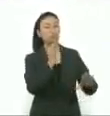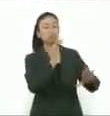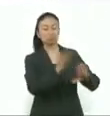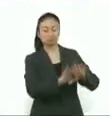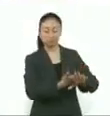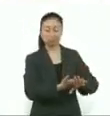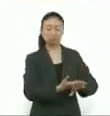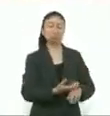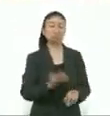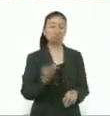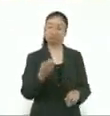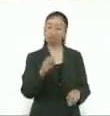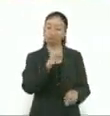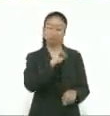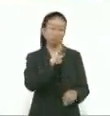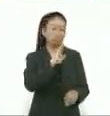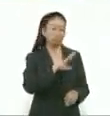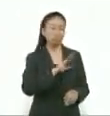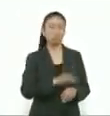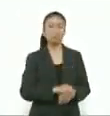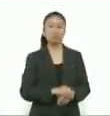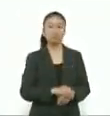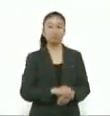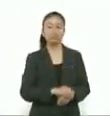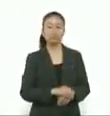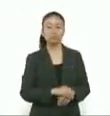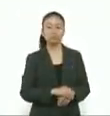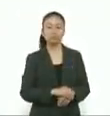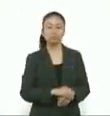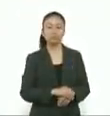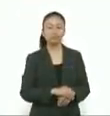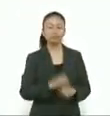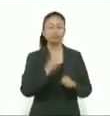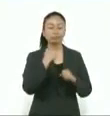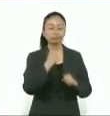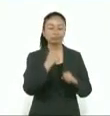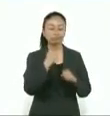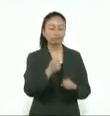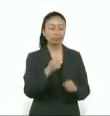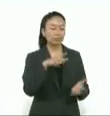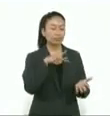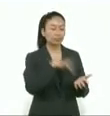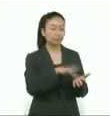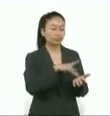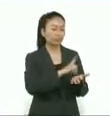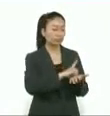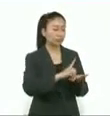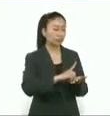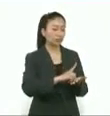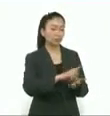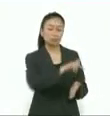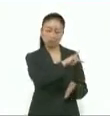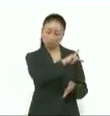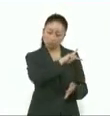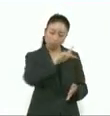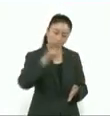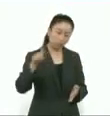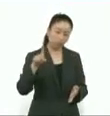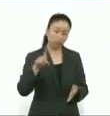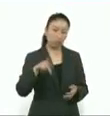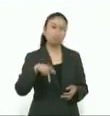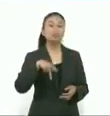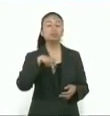la dominación. Luchamos por los derechos humanos y sociales de todos, pero